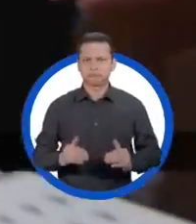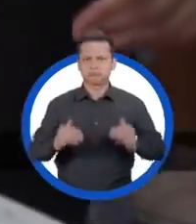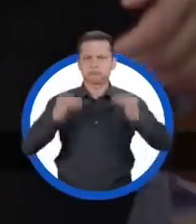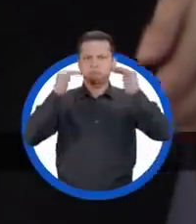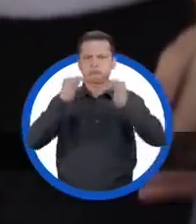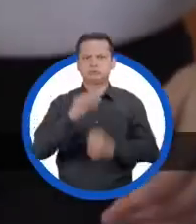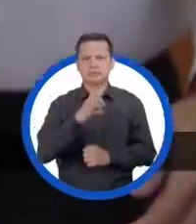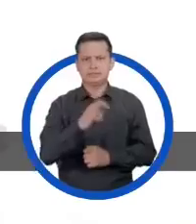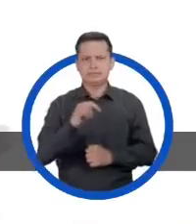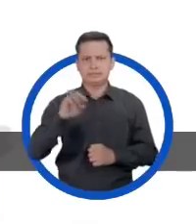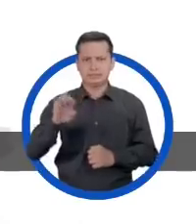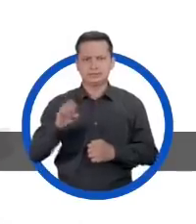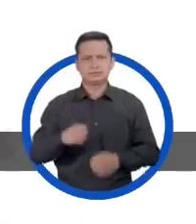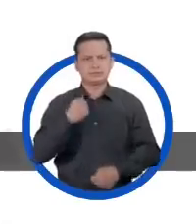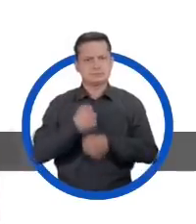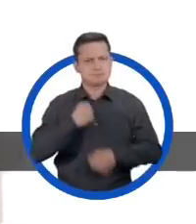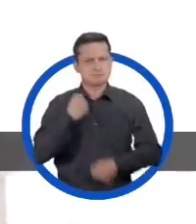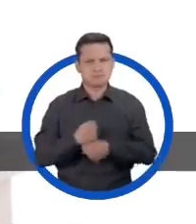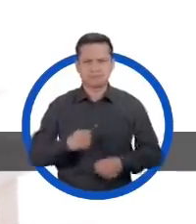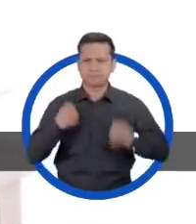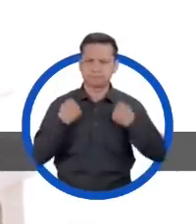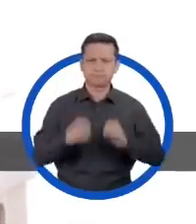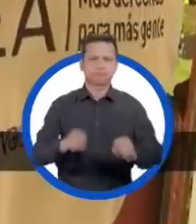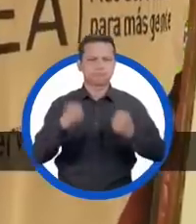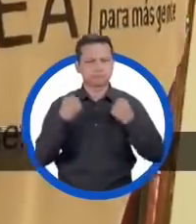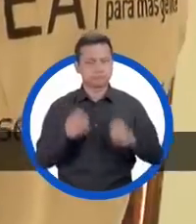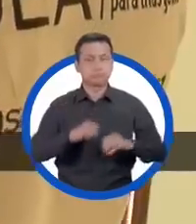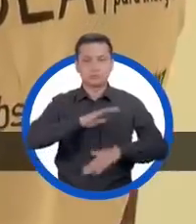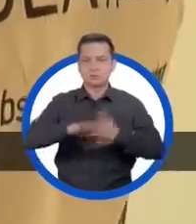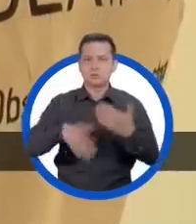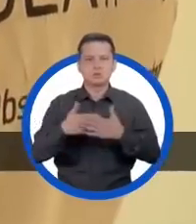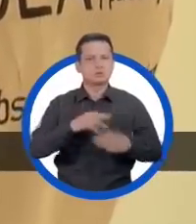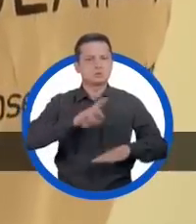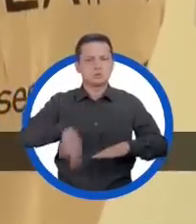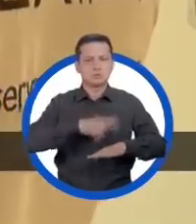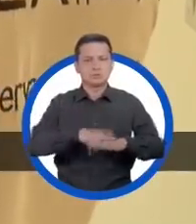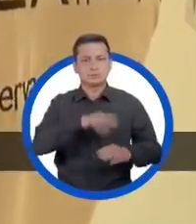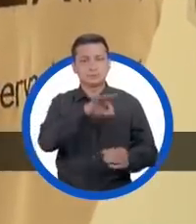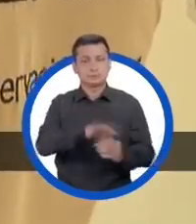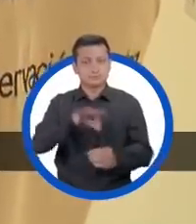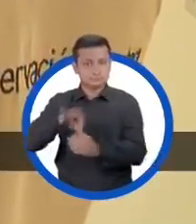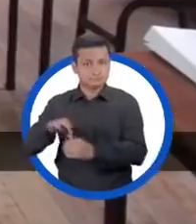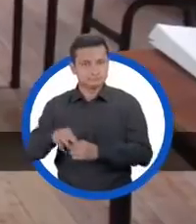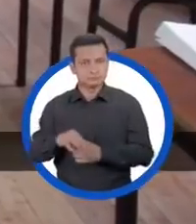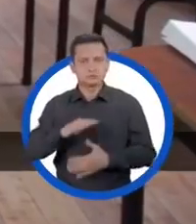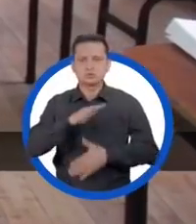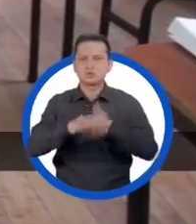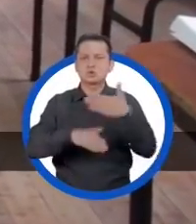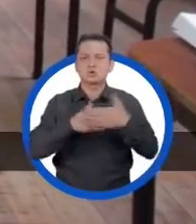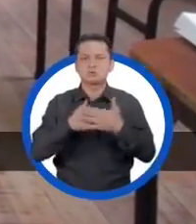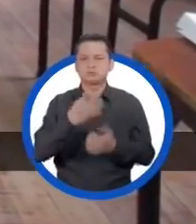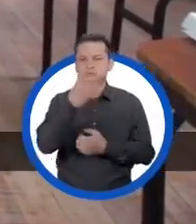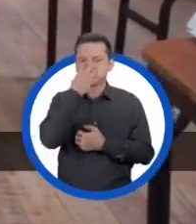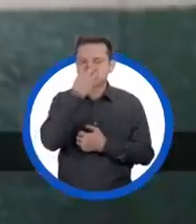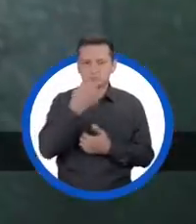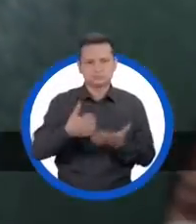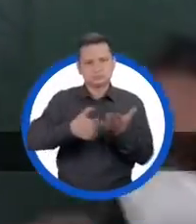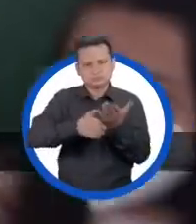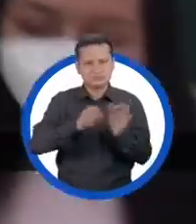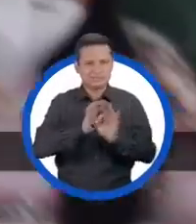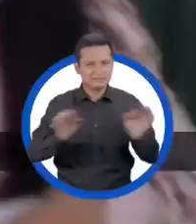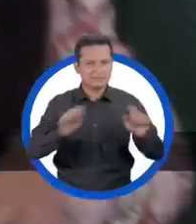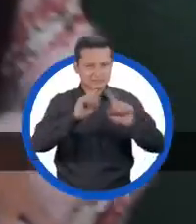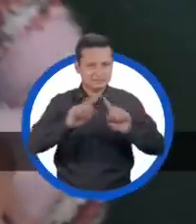la eficiente gestión del CNE para articular esfuerzos y garantizar el normal desarrollo de los comicios, implementando todas las medidas